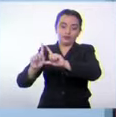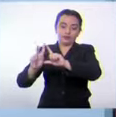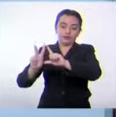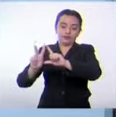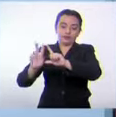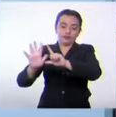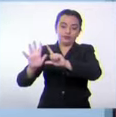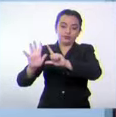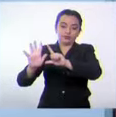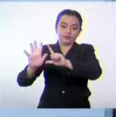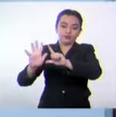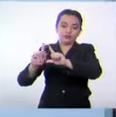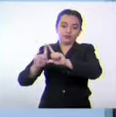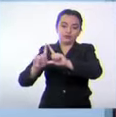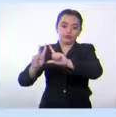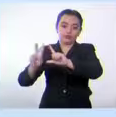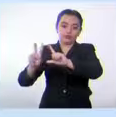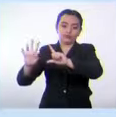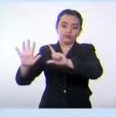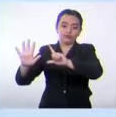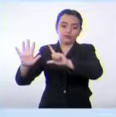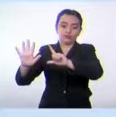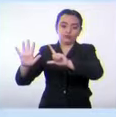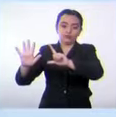125 mililitros,